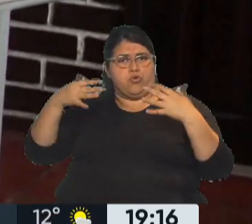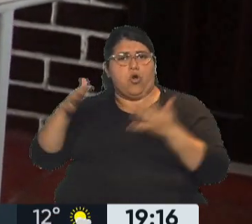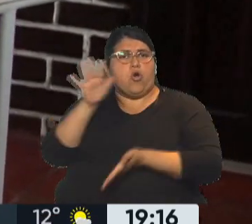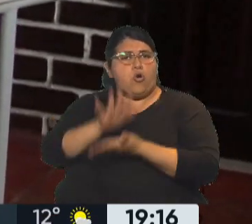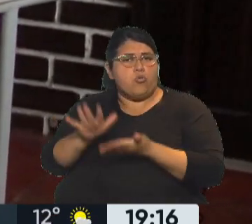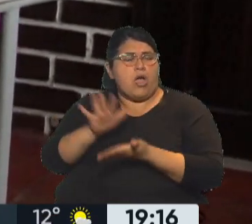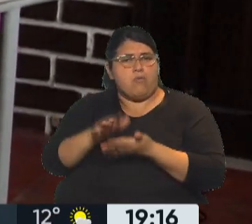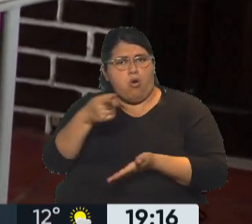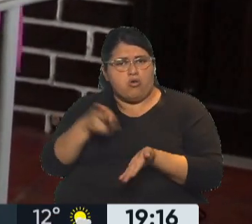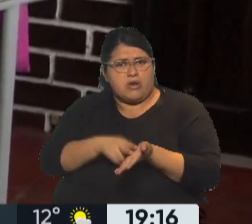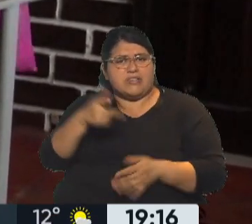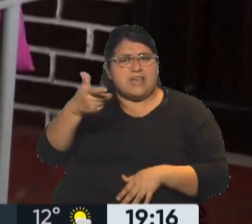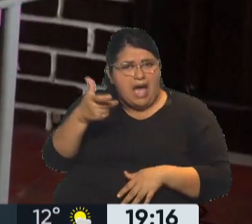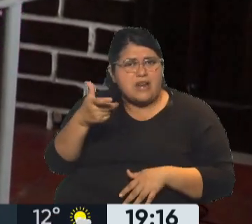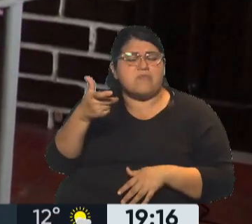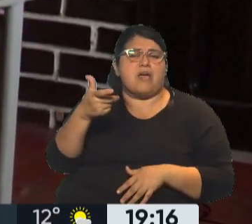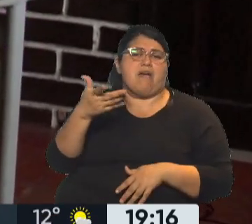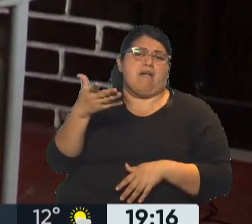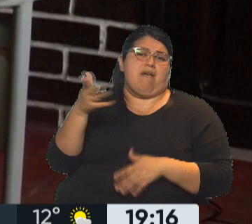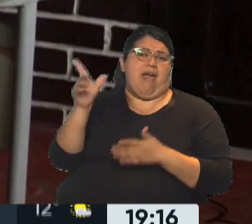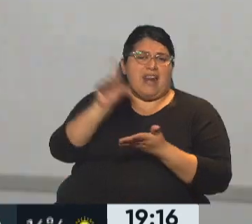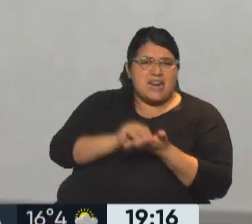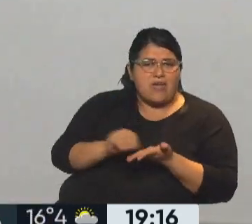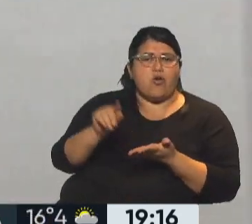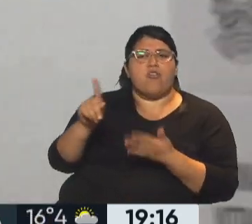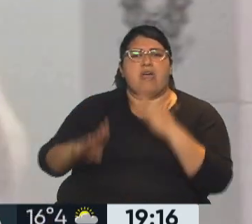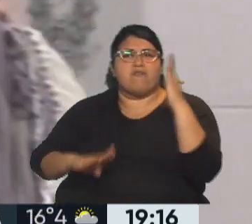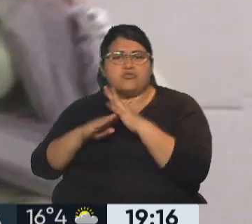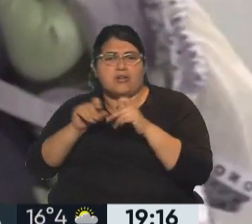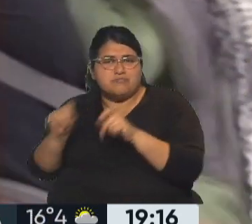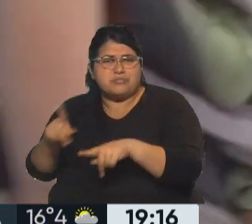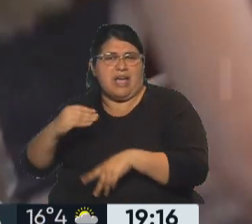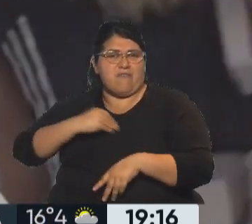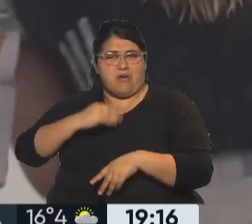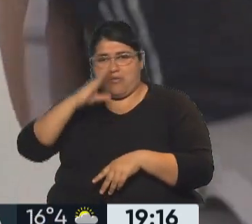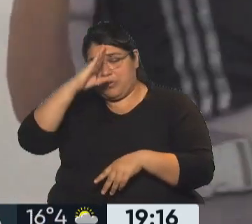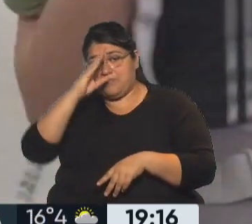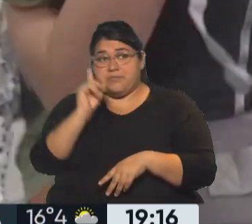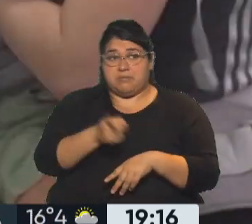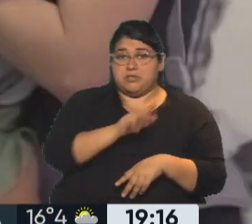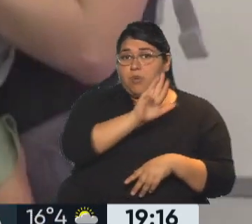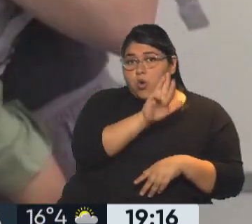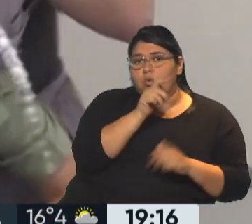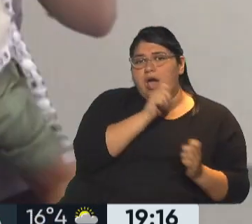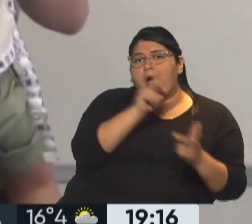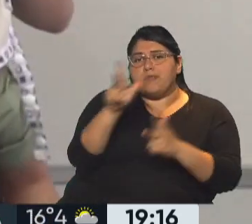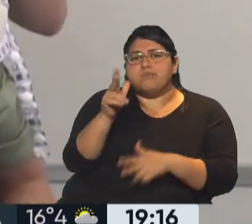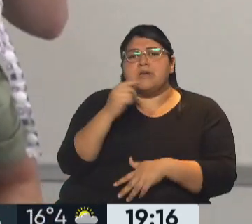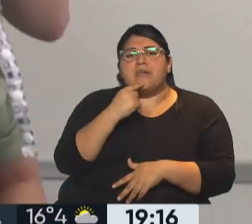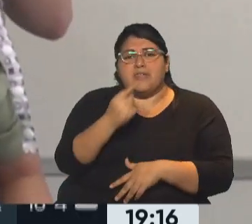hecho armas vinculados con legisladores funcionarios del bolsonarismo y la respuesta del propio Lula flor que ya la